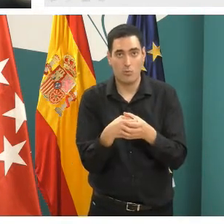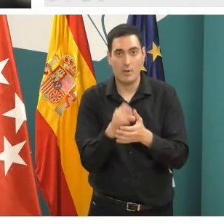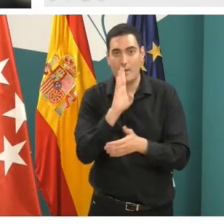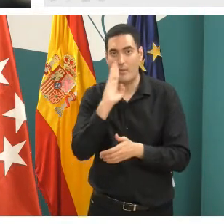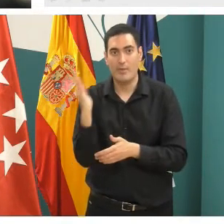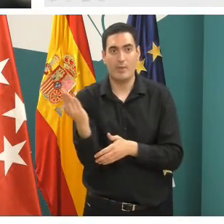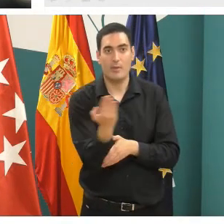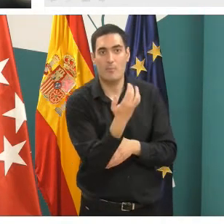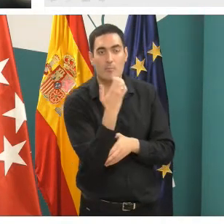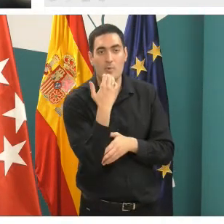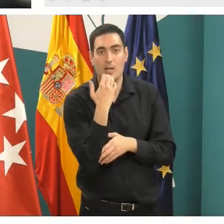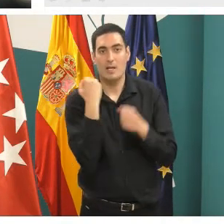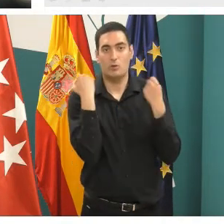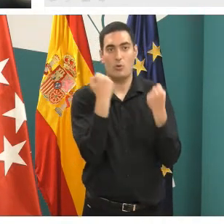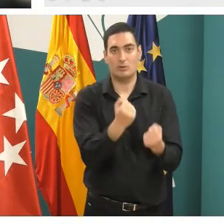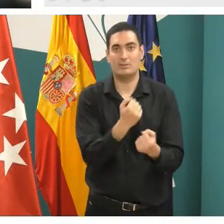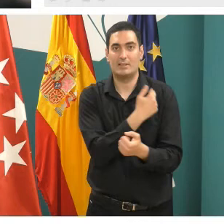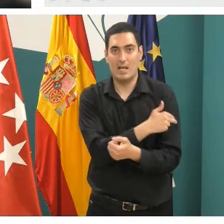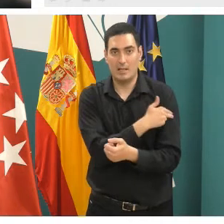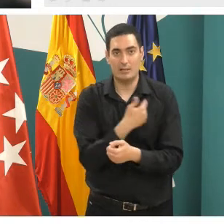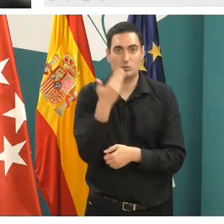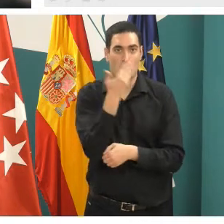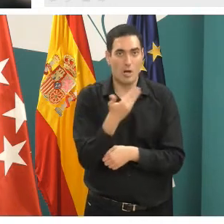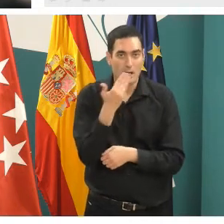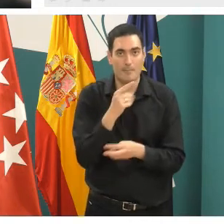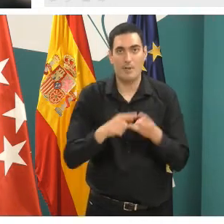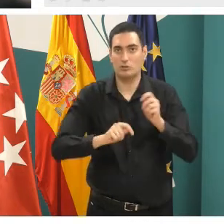a través de las instituciones sanitarias, escolares, las